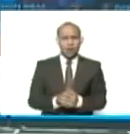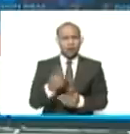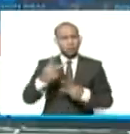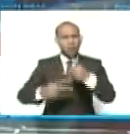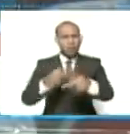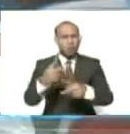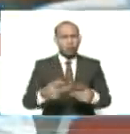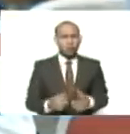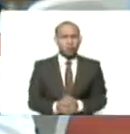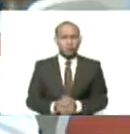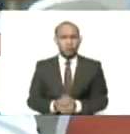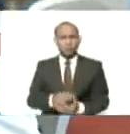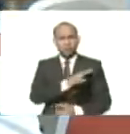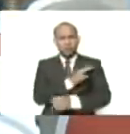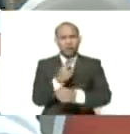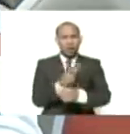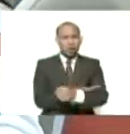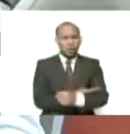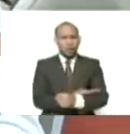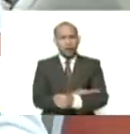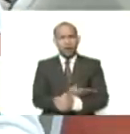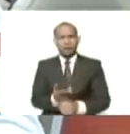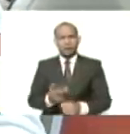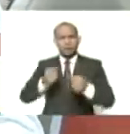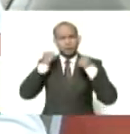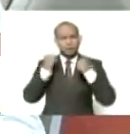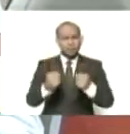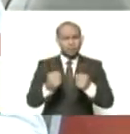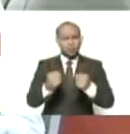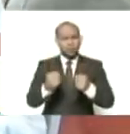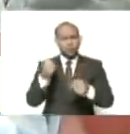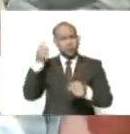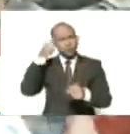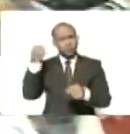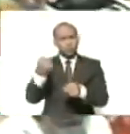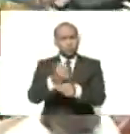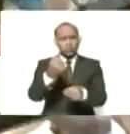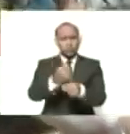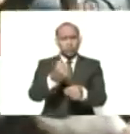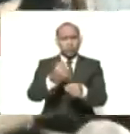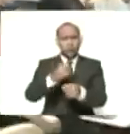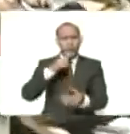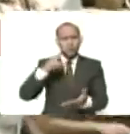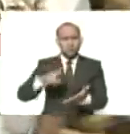productivo de la fuerza y el poder obrero verdadero.